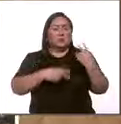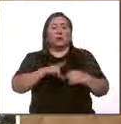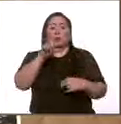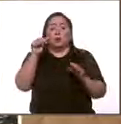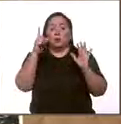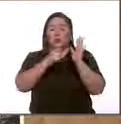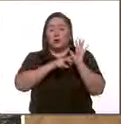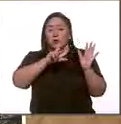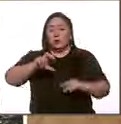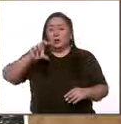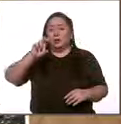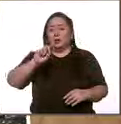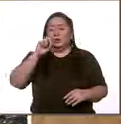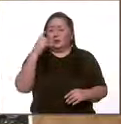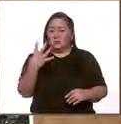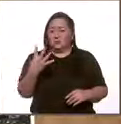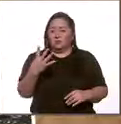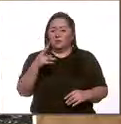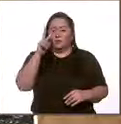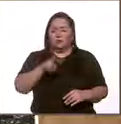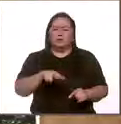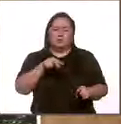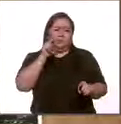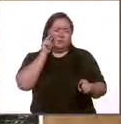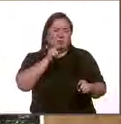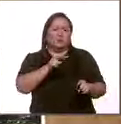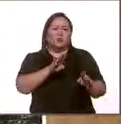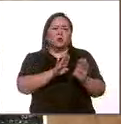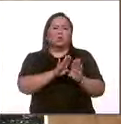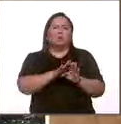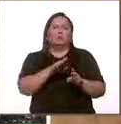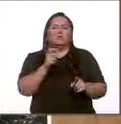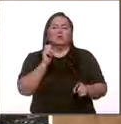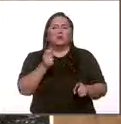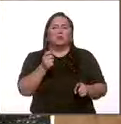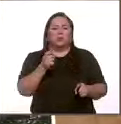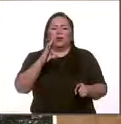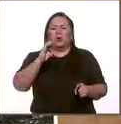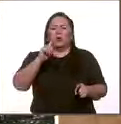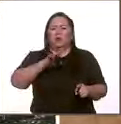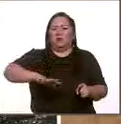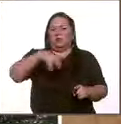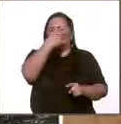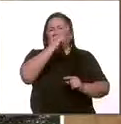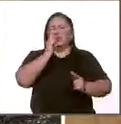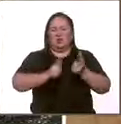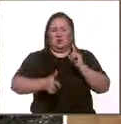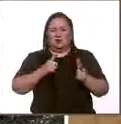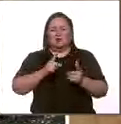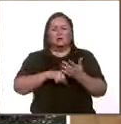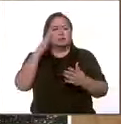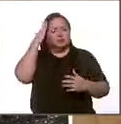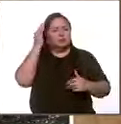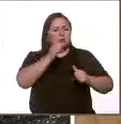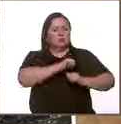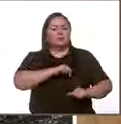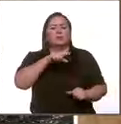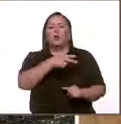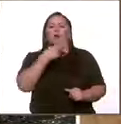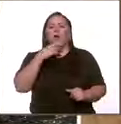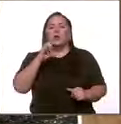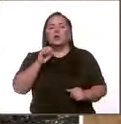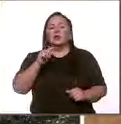1834, era inminente la sublevación de los colonos texanos, encabezados por Esteban